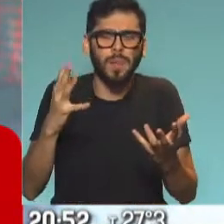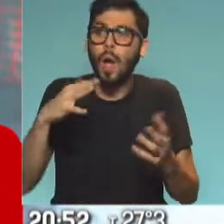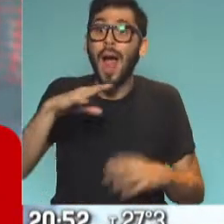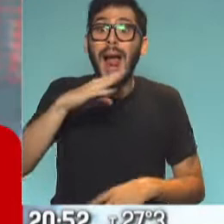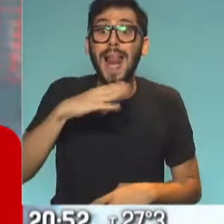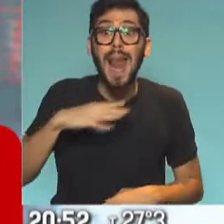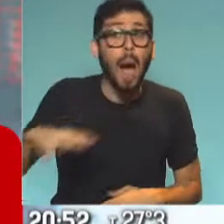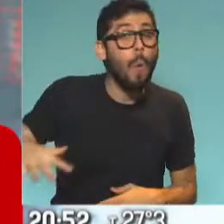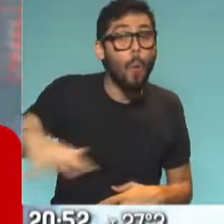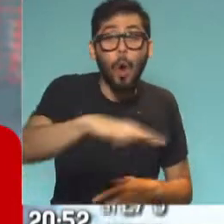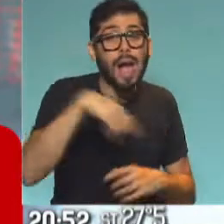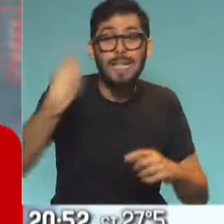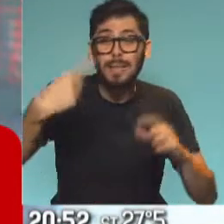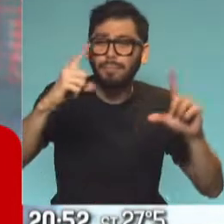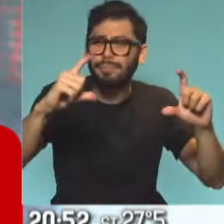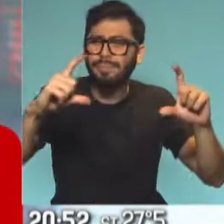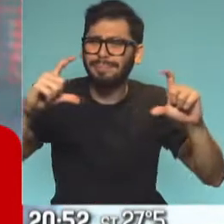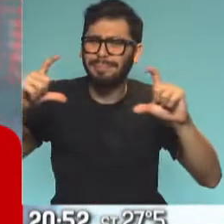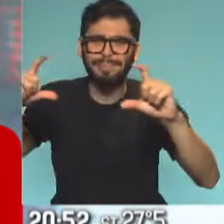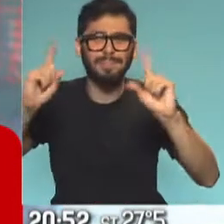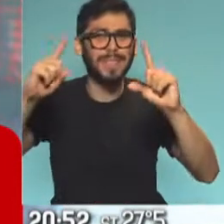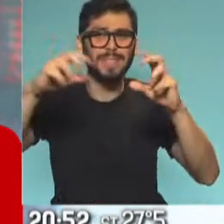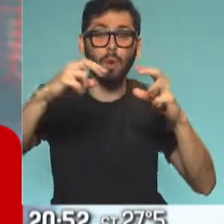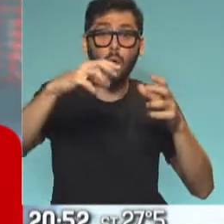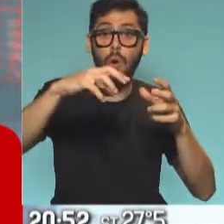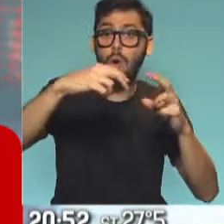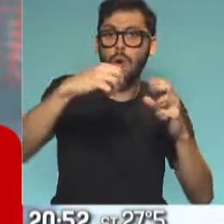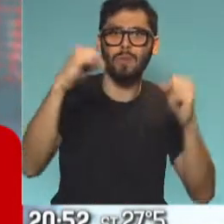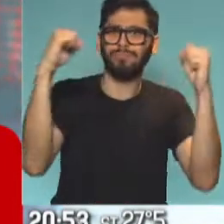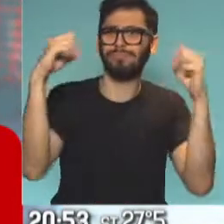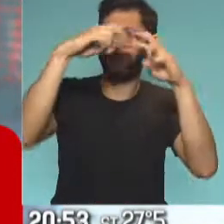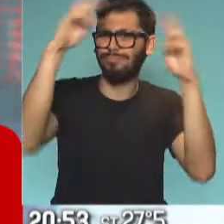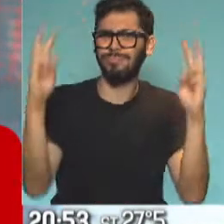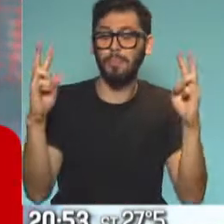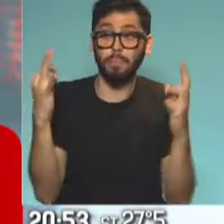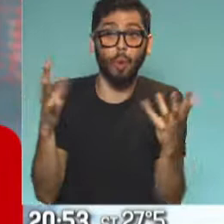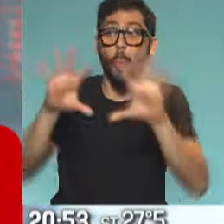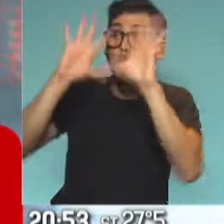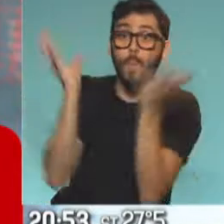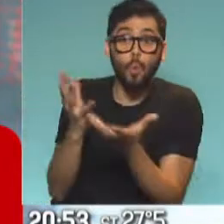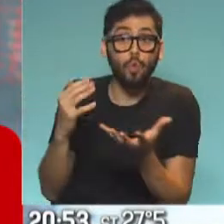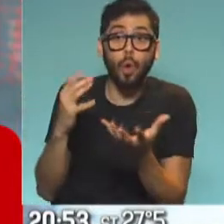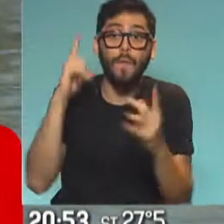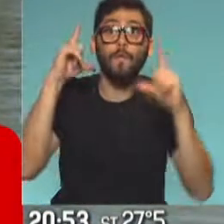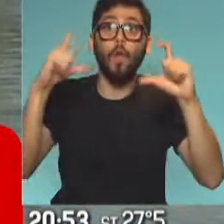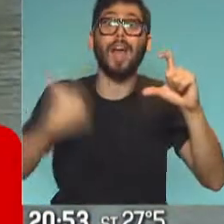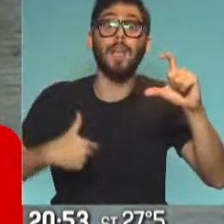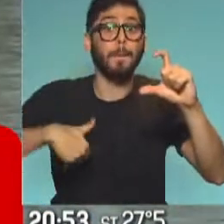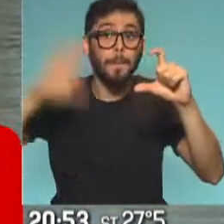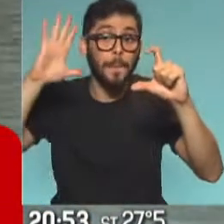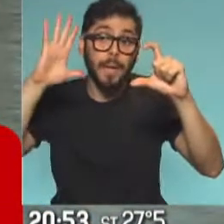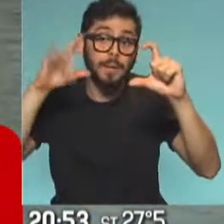los murales, incluso en las postales, en el mundo entero sale más el transbordador y la Boca que el